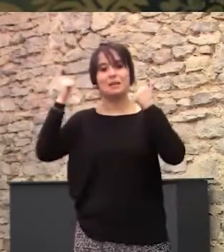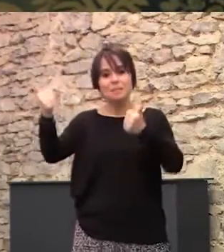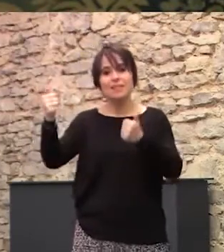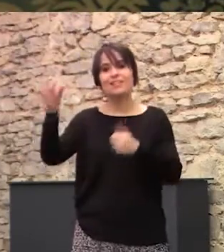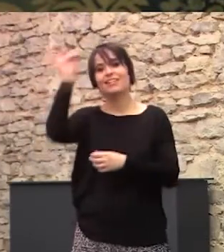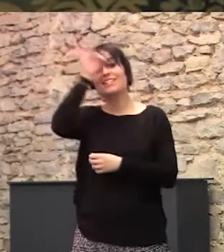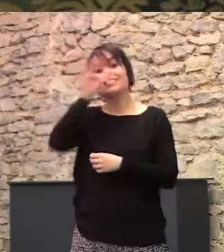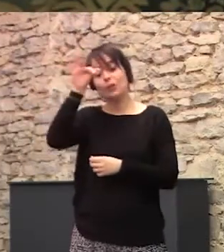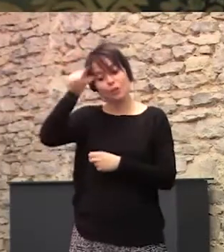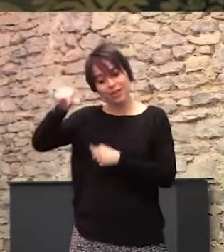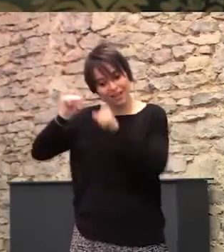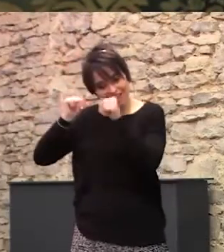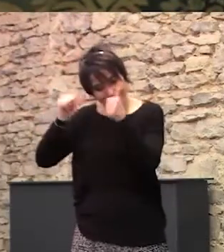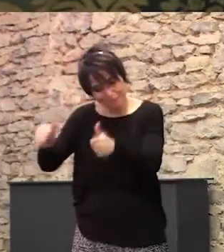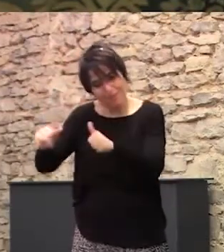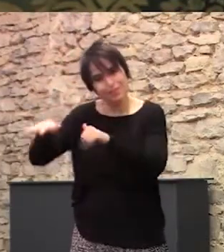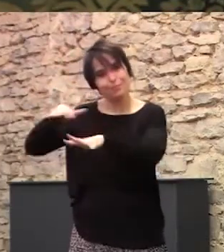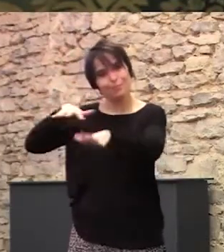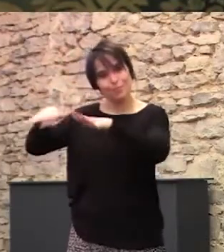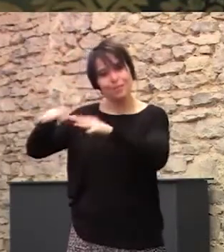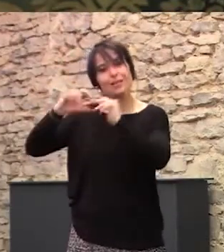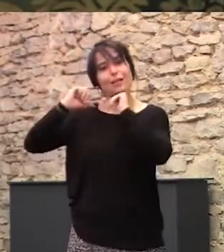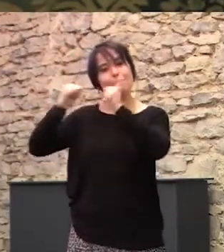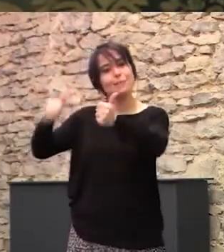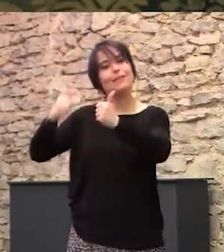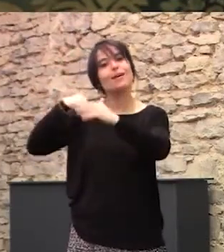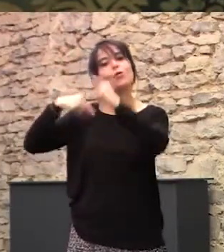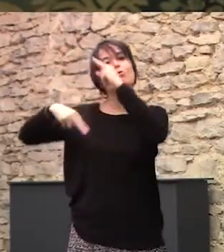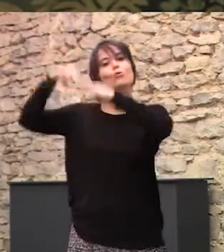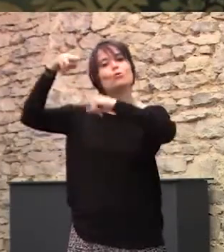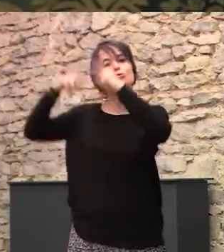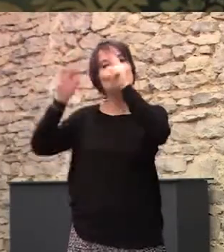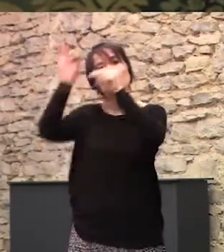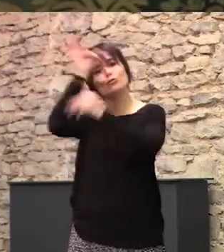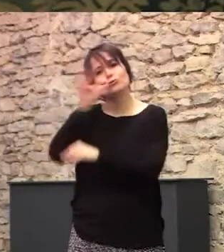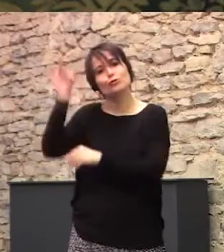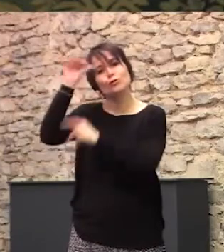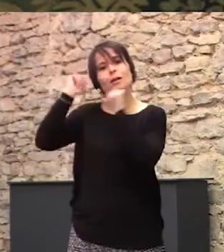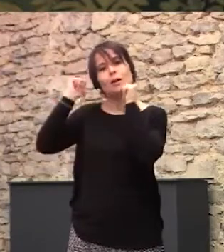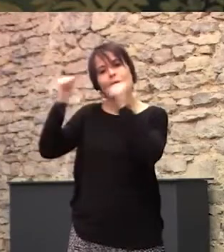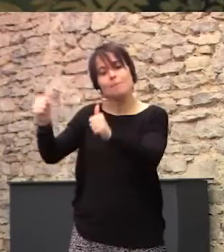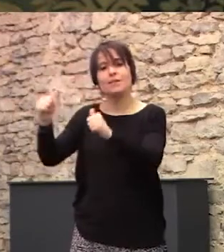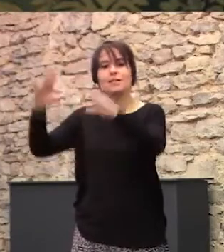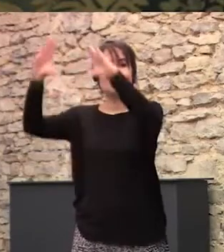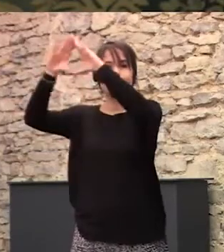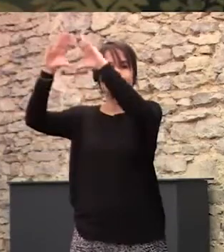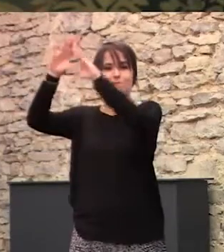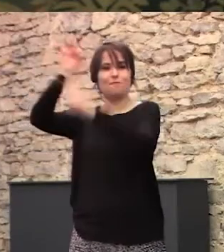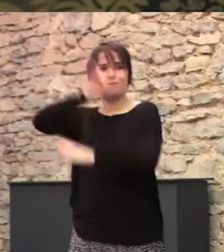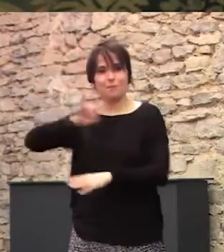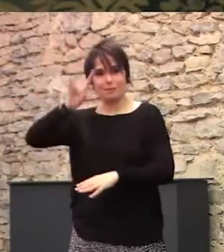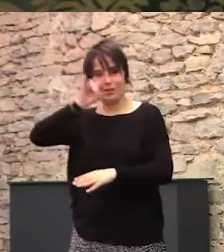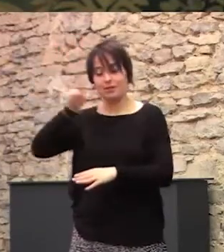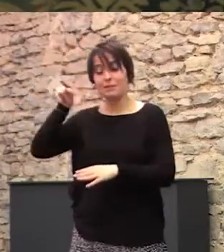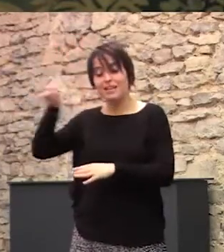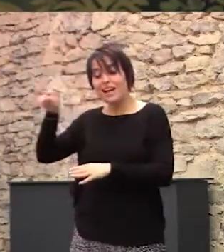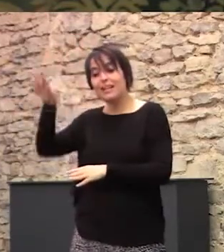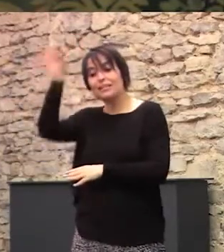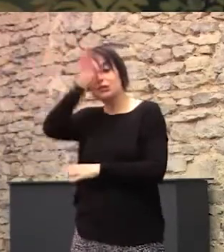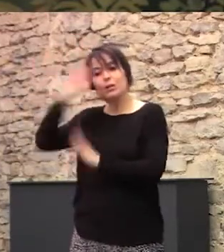teoría. Desde ahí se empieza a construir esa teoría del Black Feminism y recoge toda